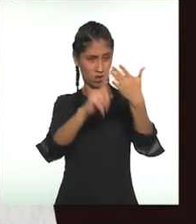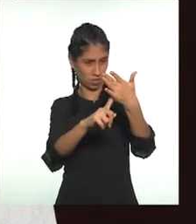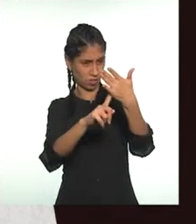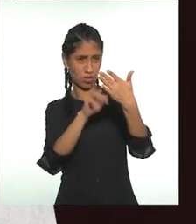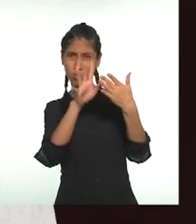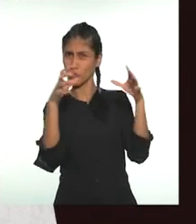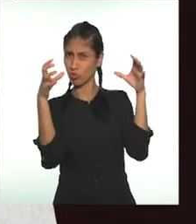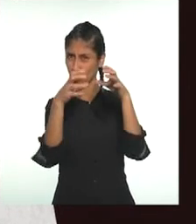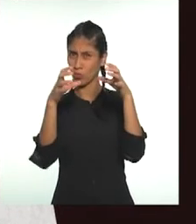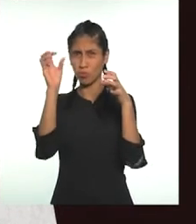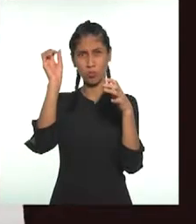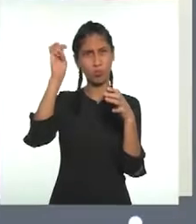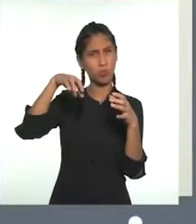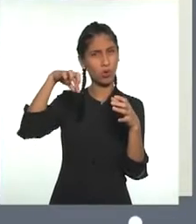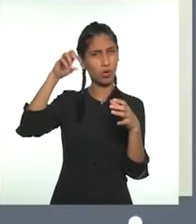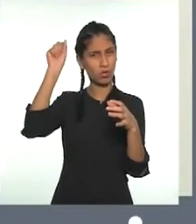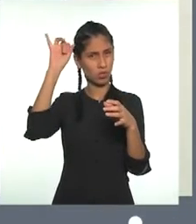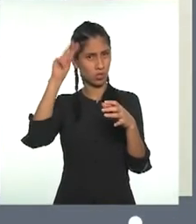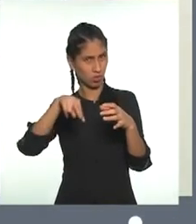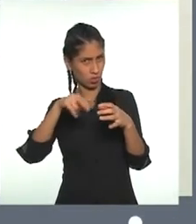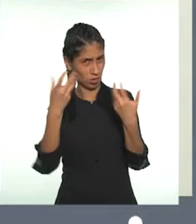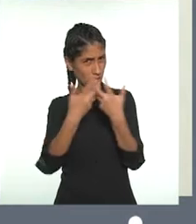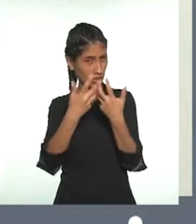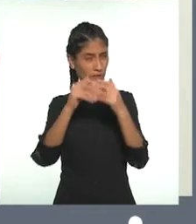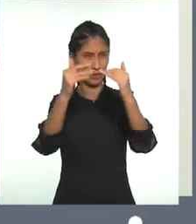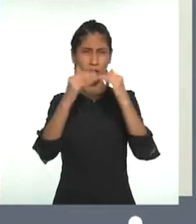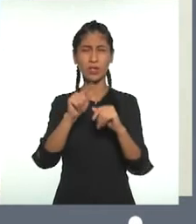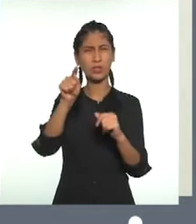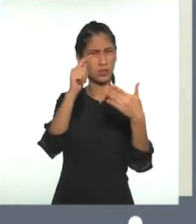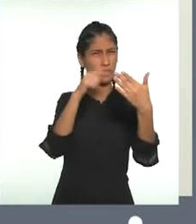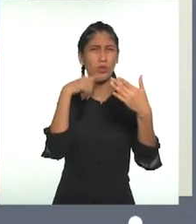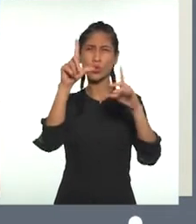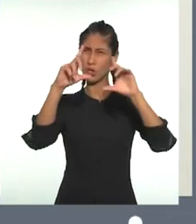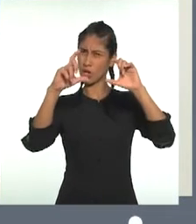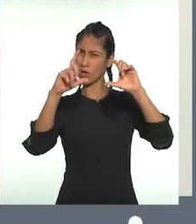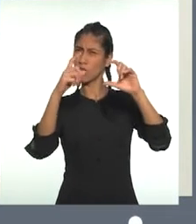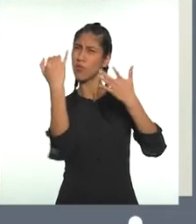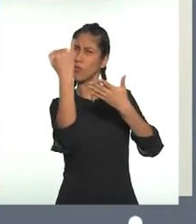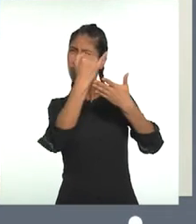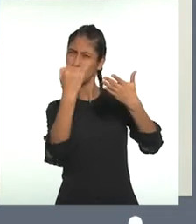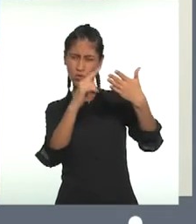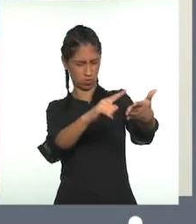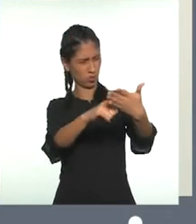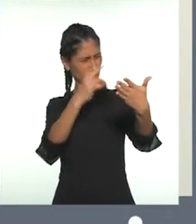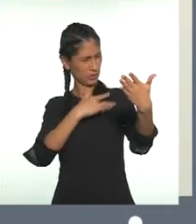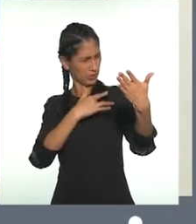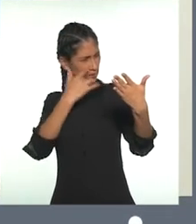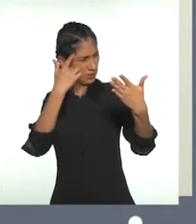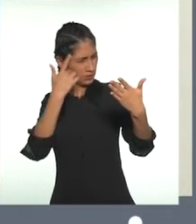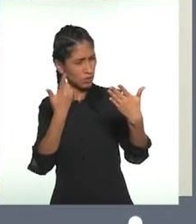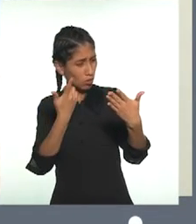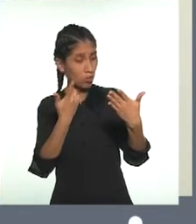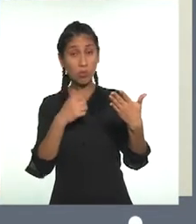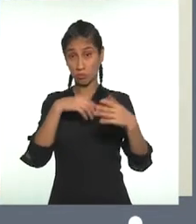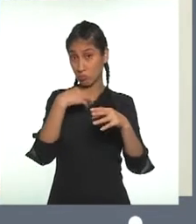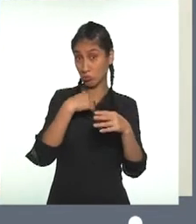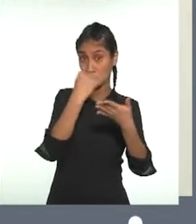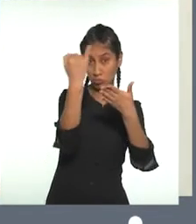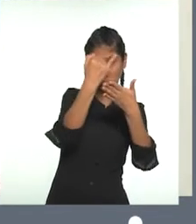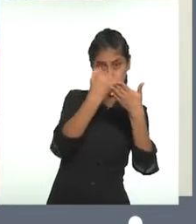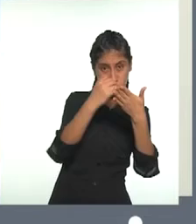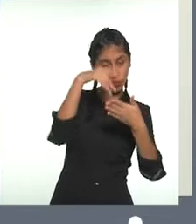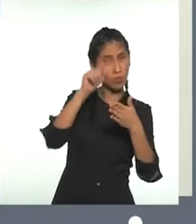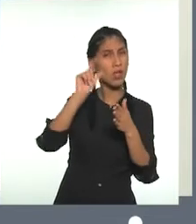con su composición? ¿Qué emociones transmite? Siempre podemos mostrar nuestro trabajo a alguna persona de nuestro entorno